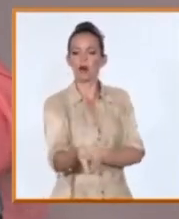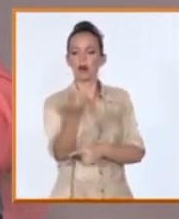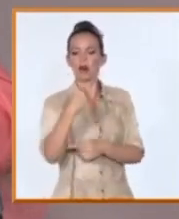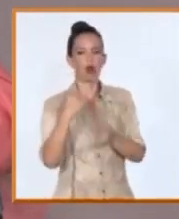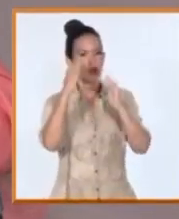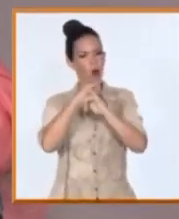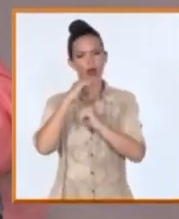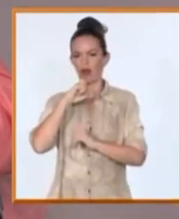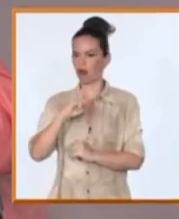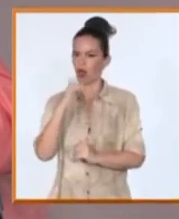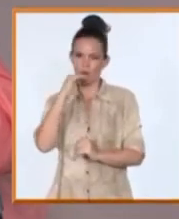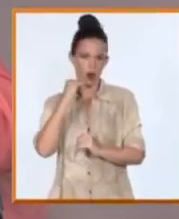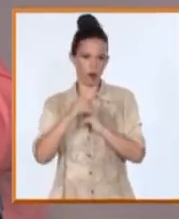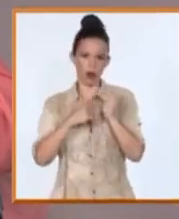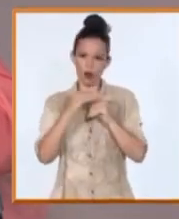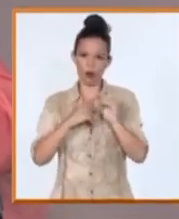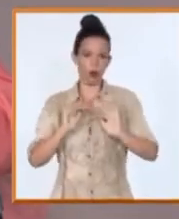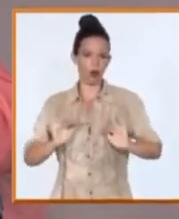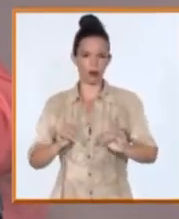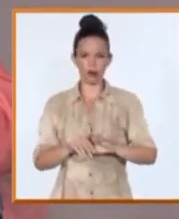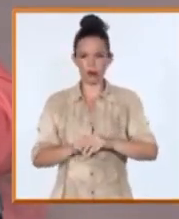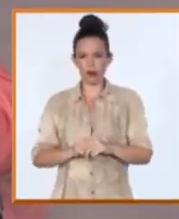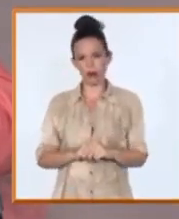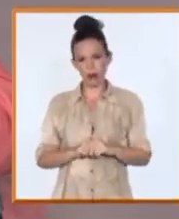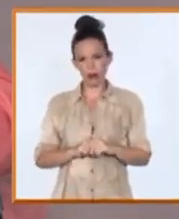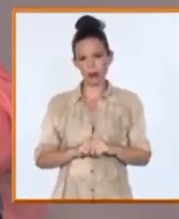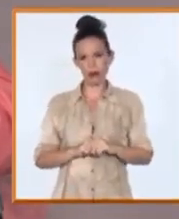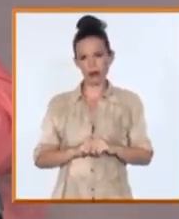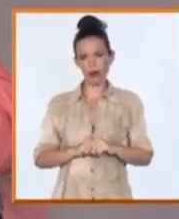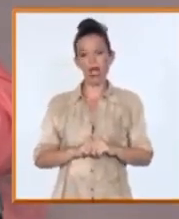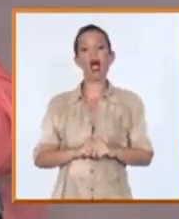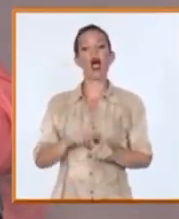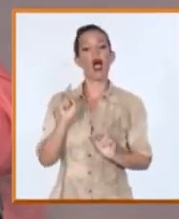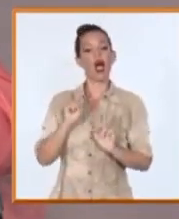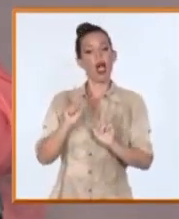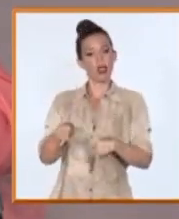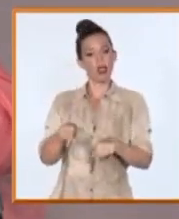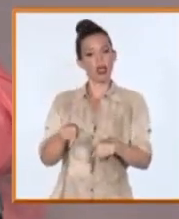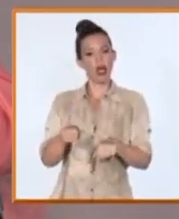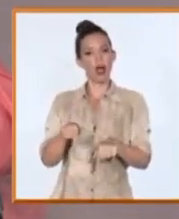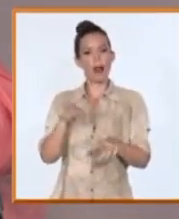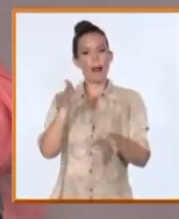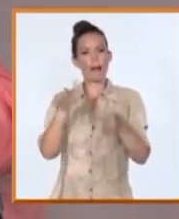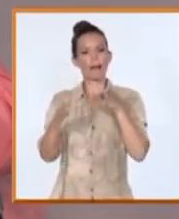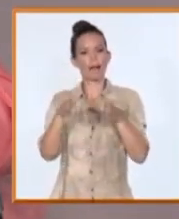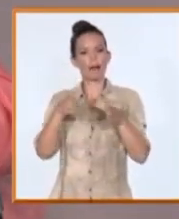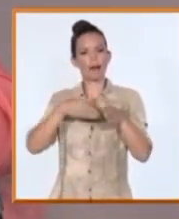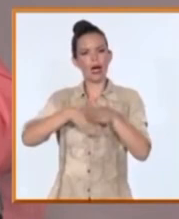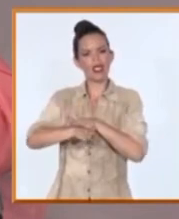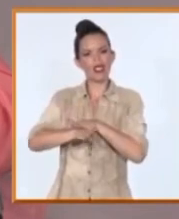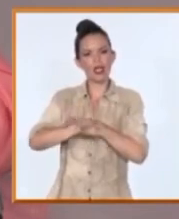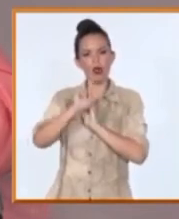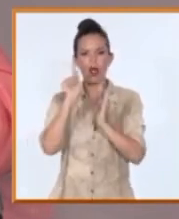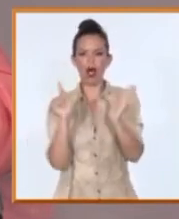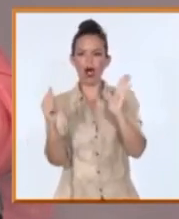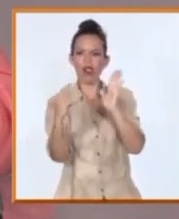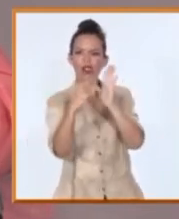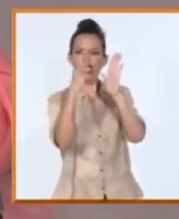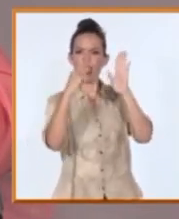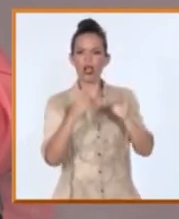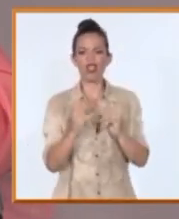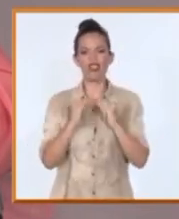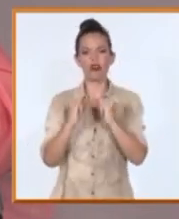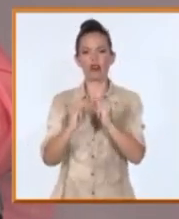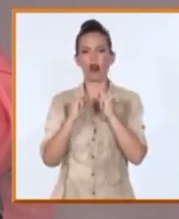también priorizamos una sesión informativa que le va a garantizar a las personas tener más información sobre el